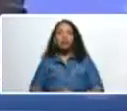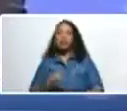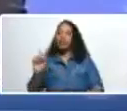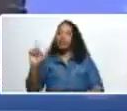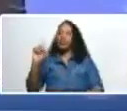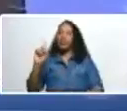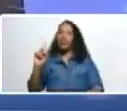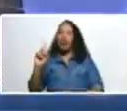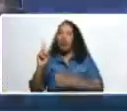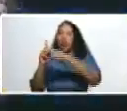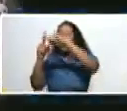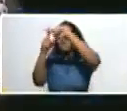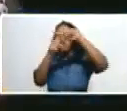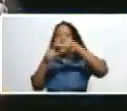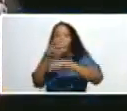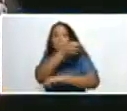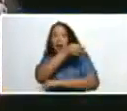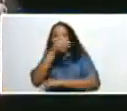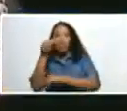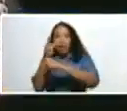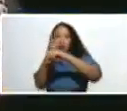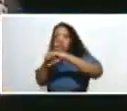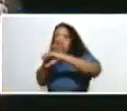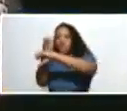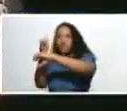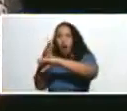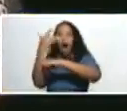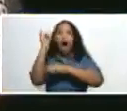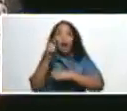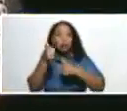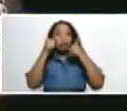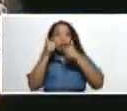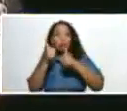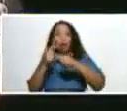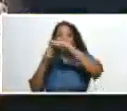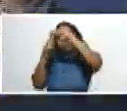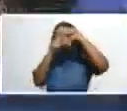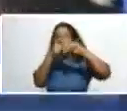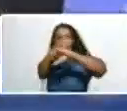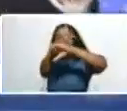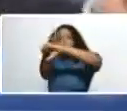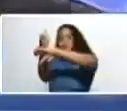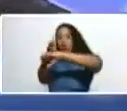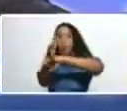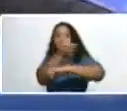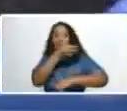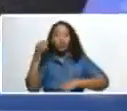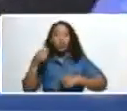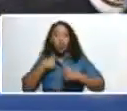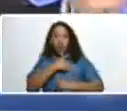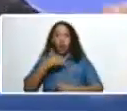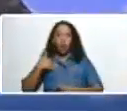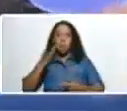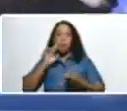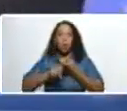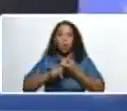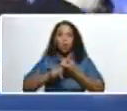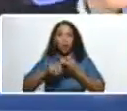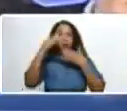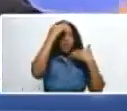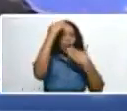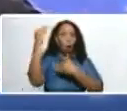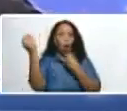la puntería perfecta, pues. Tienen precisión y puntería al 100%. Yo quisiera que Cilia le diera un saludo